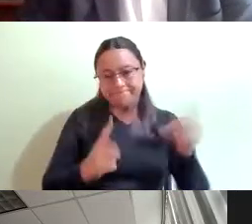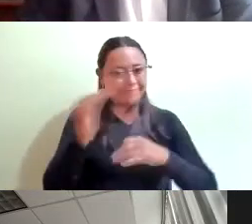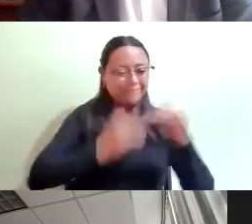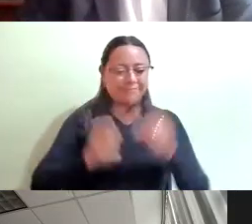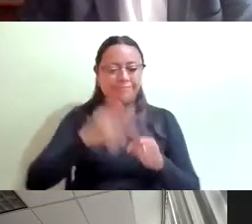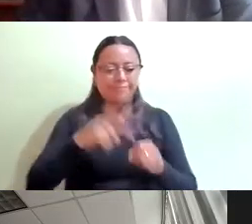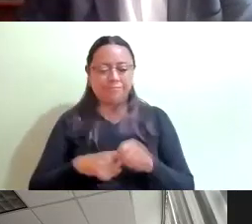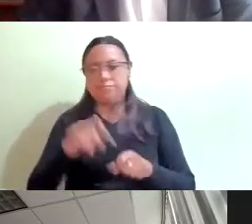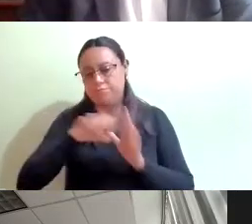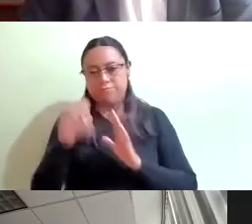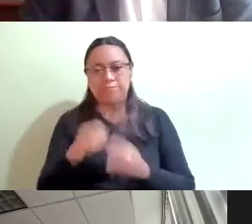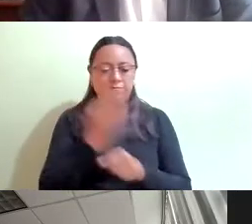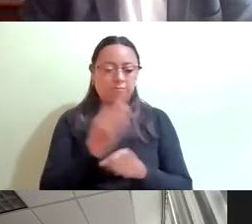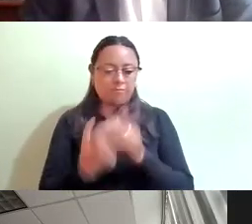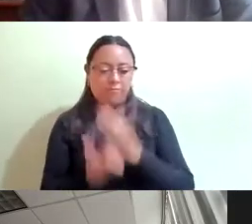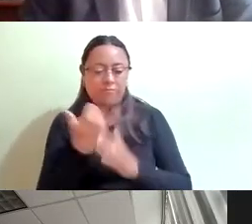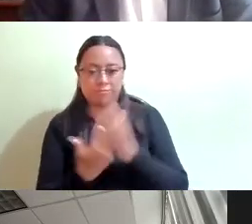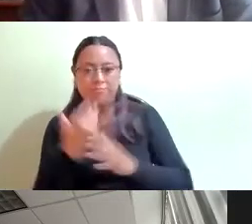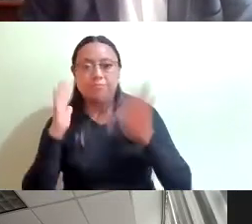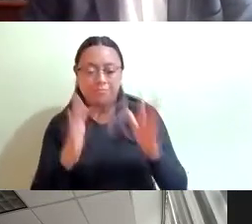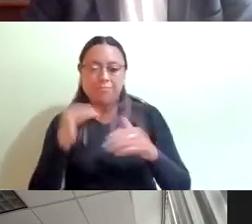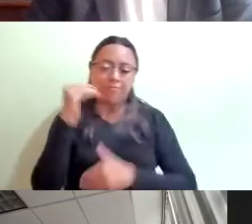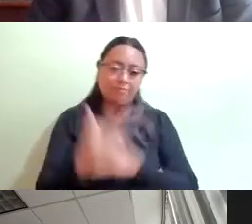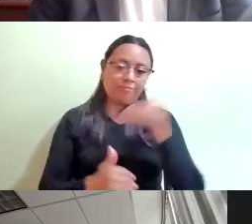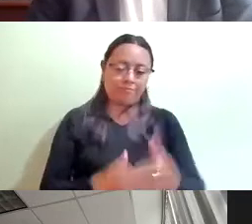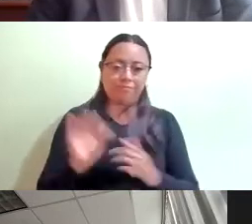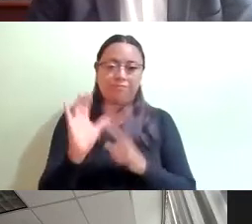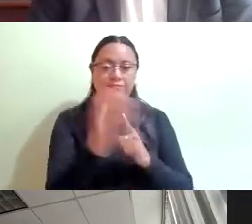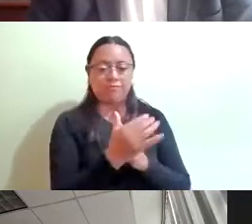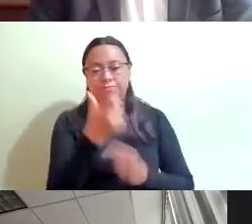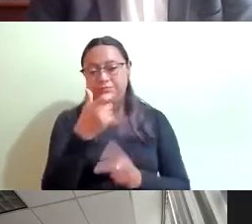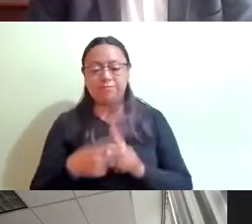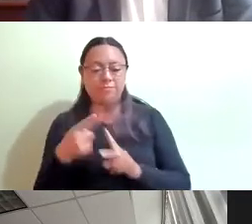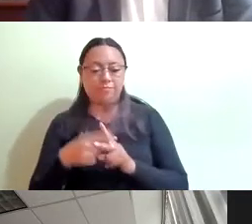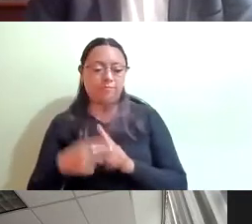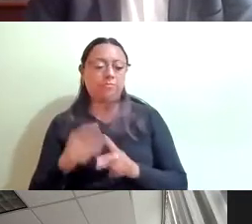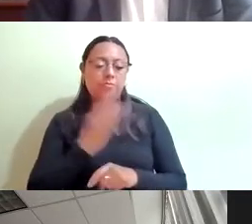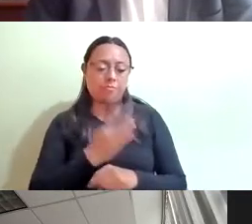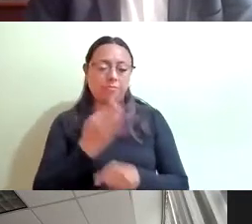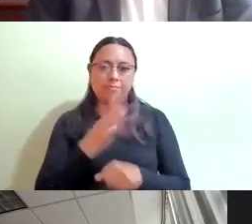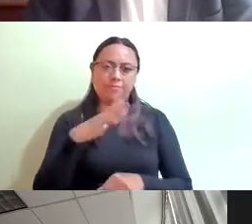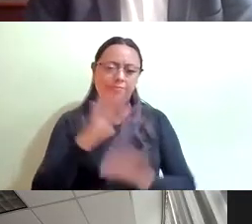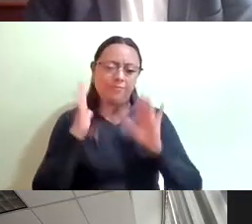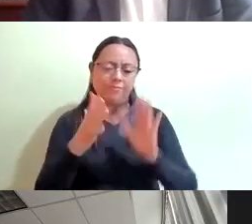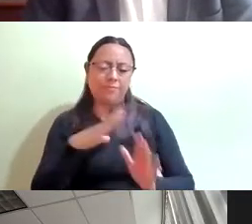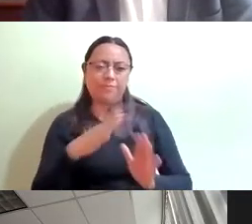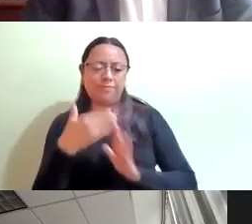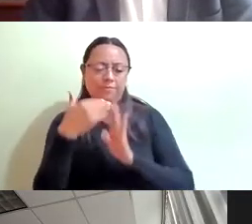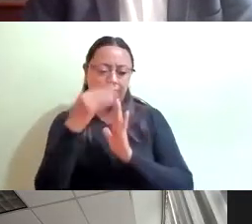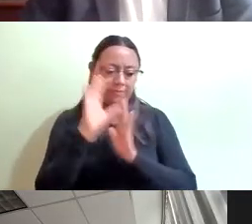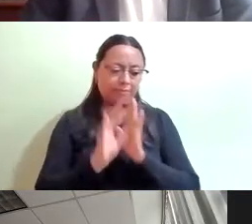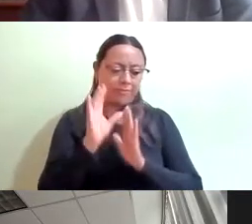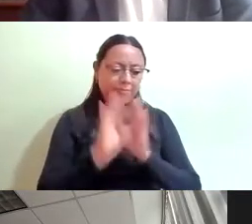con la Comisión de Presupuesto, ya hay un calendario para las reuniones tanto con los alcaldes como con diferentes instituciones.